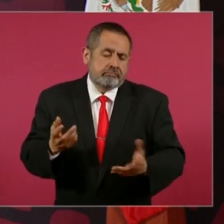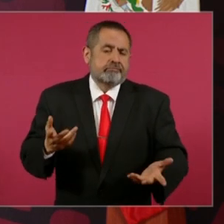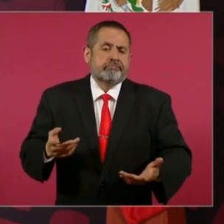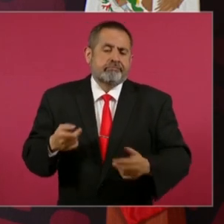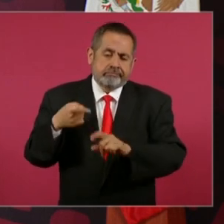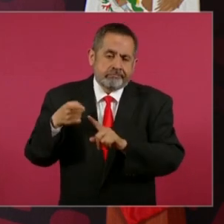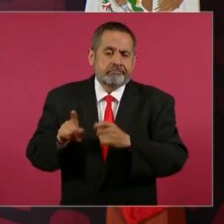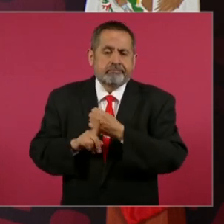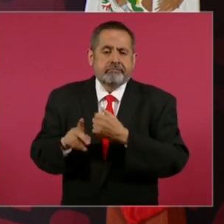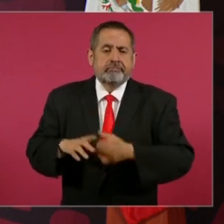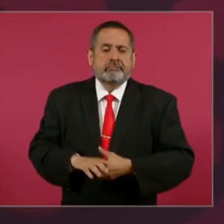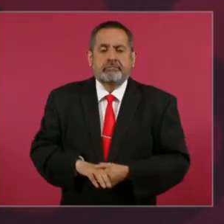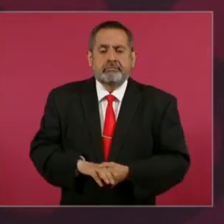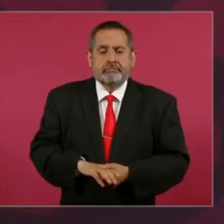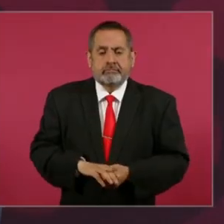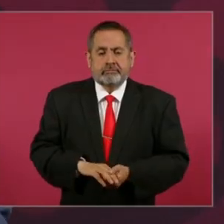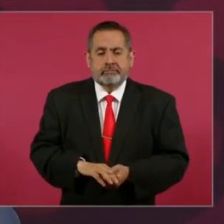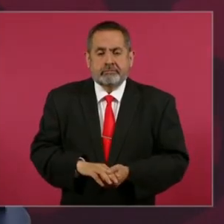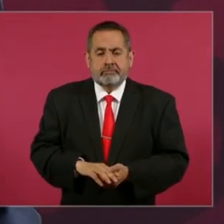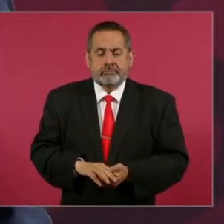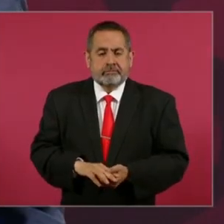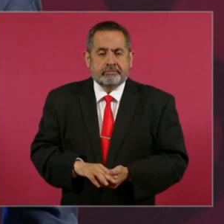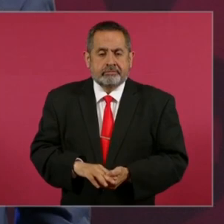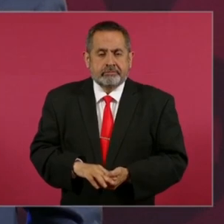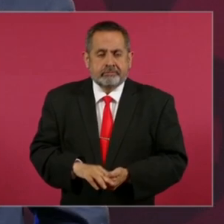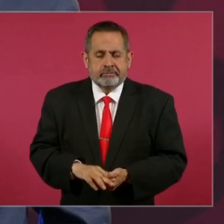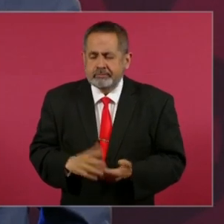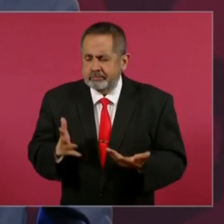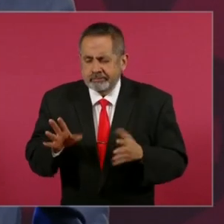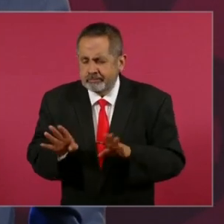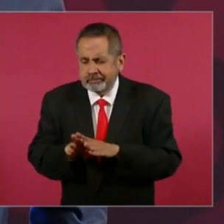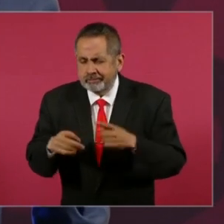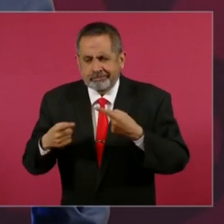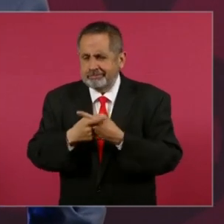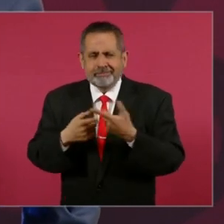Y van a mandar